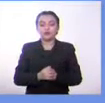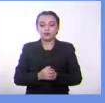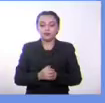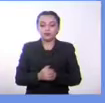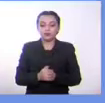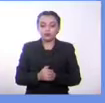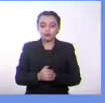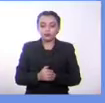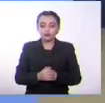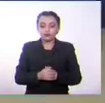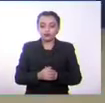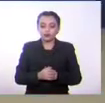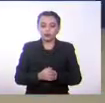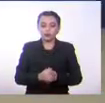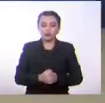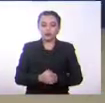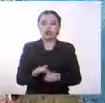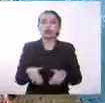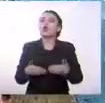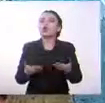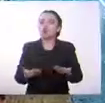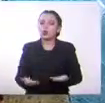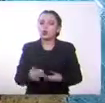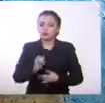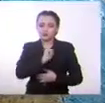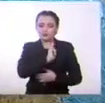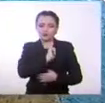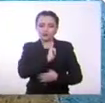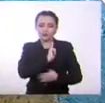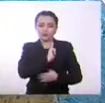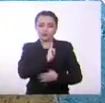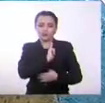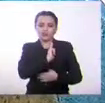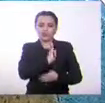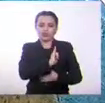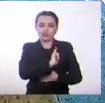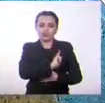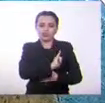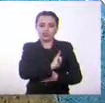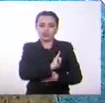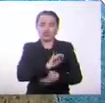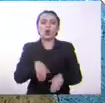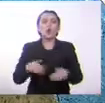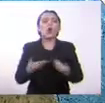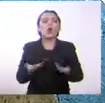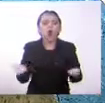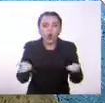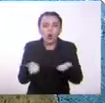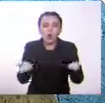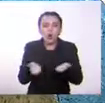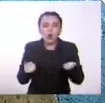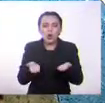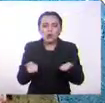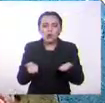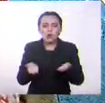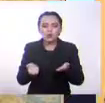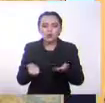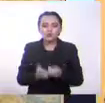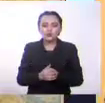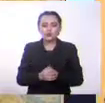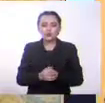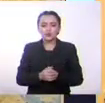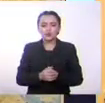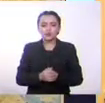segunda dice, ¿cómo se construyen las identidades? Sí, dijimos que la anterior es una identidad nacional. Claro, entonces ya tenemos una